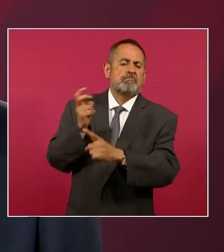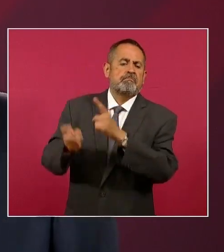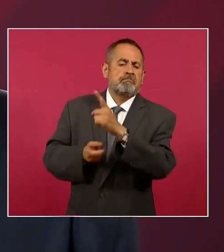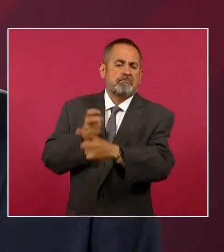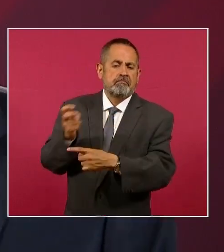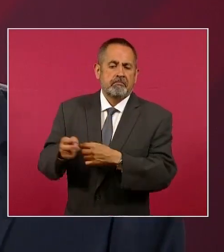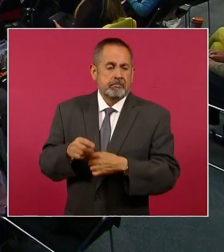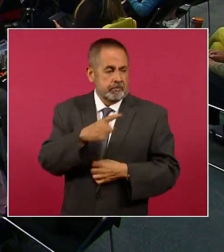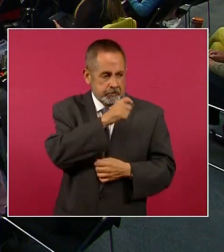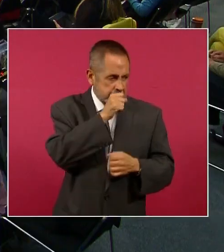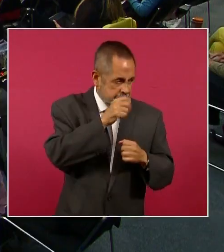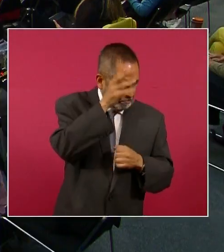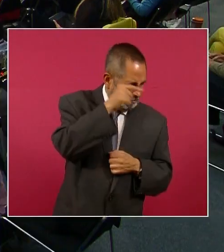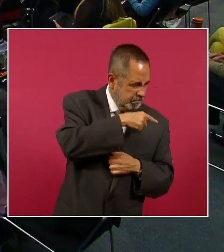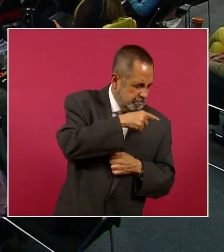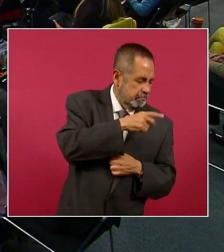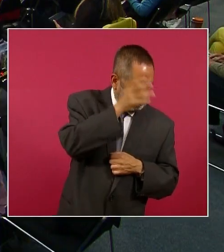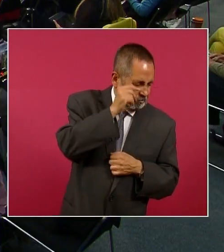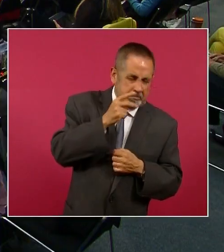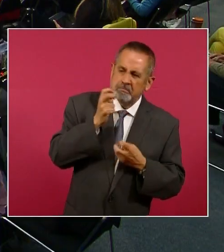a una campaña